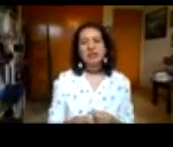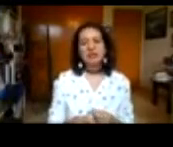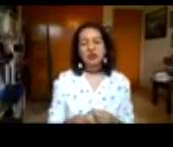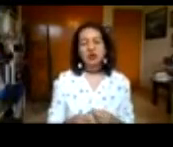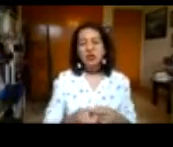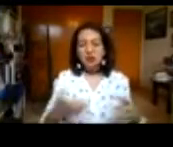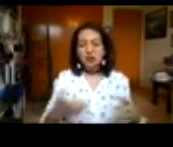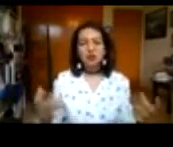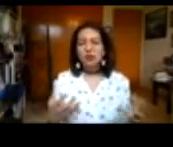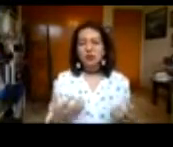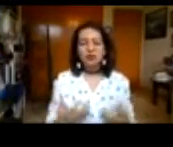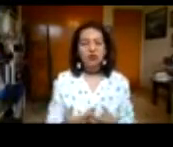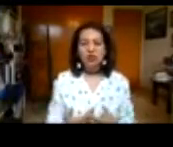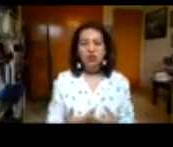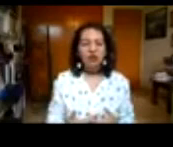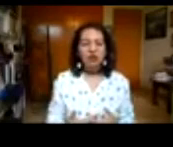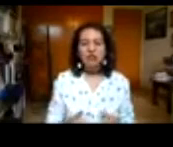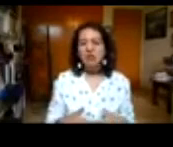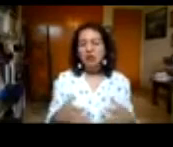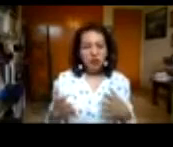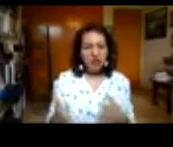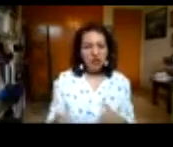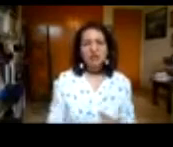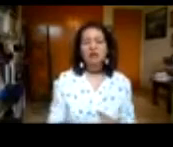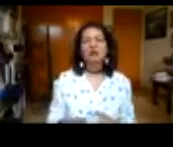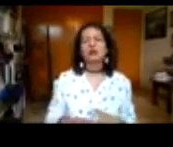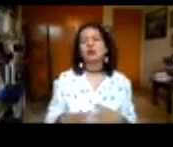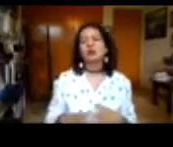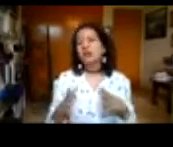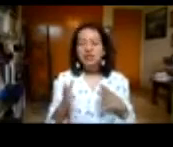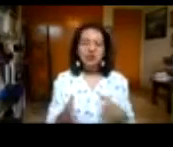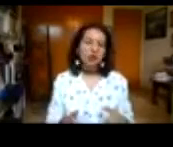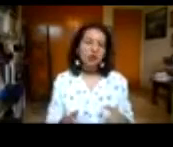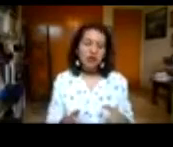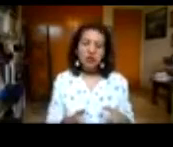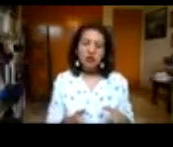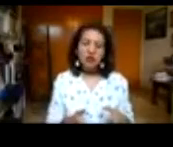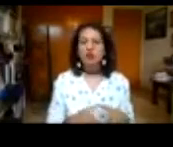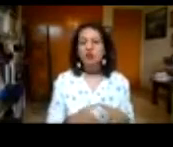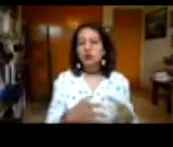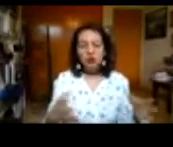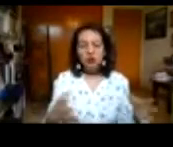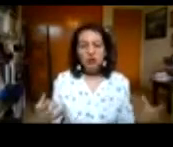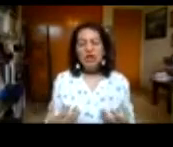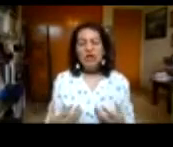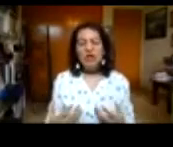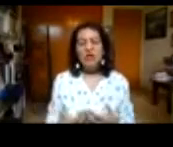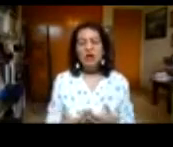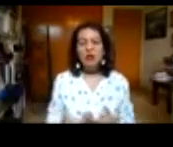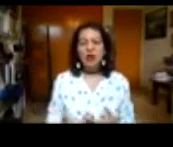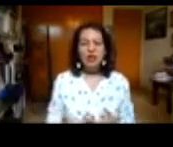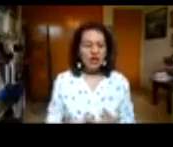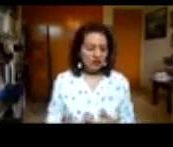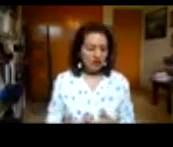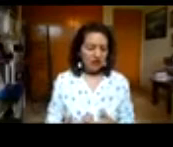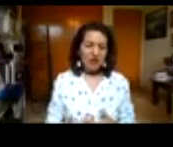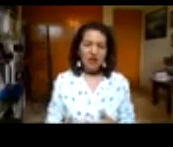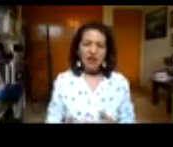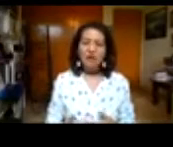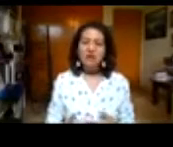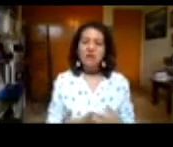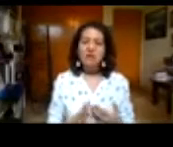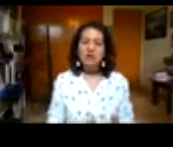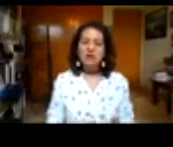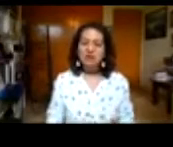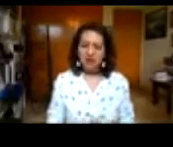casas de gestión y, por supuesto, en los distintos centros de investigación, centros de estudio, que puedan tener